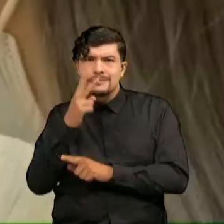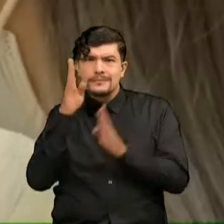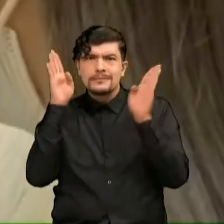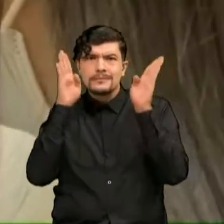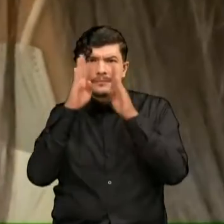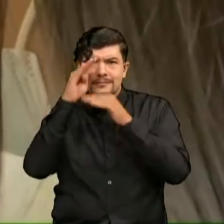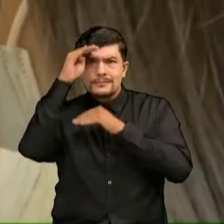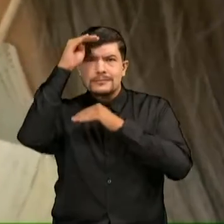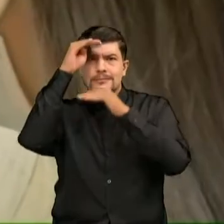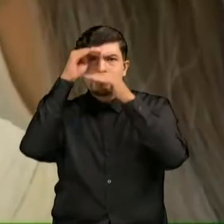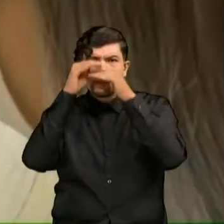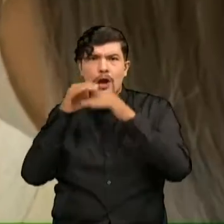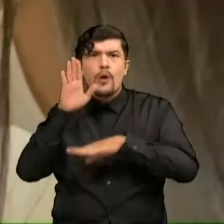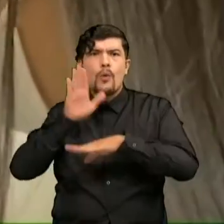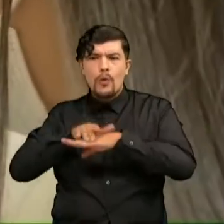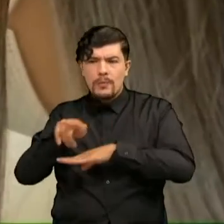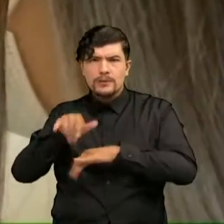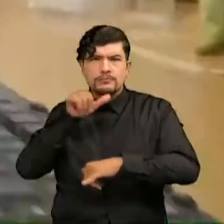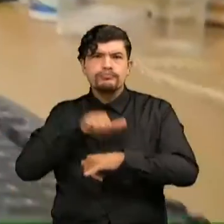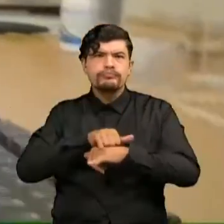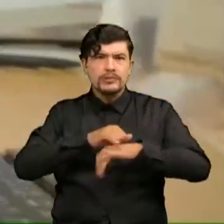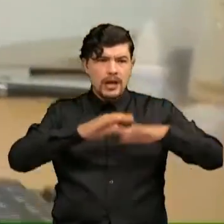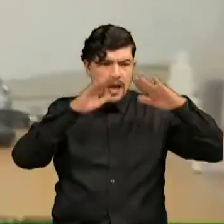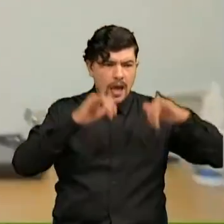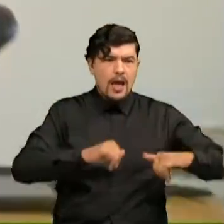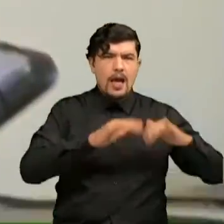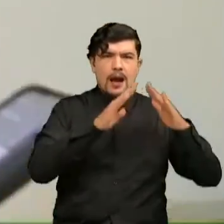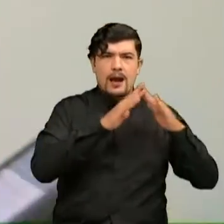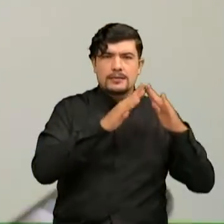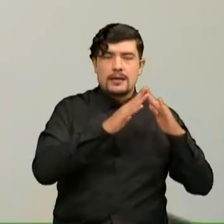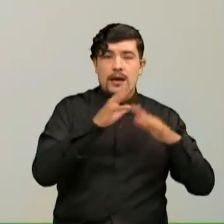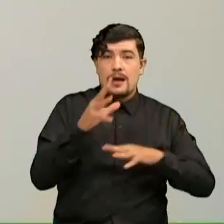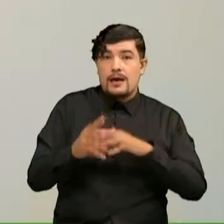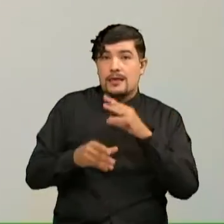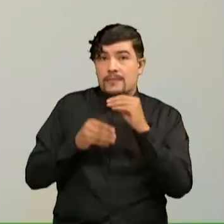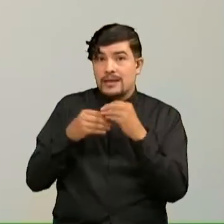confinamiento y el 64.9% sufrió un cambio de graduación en este periodo.